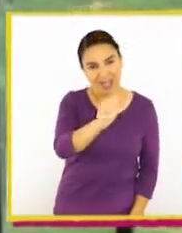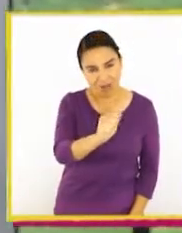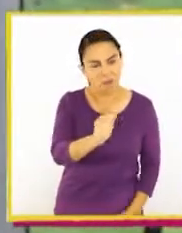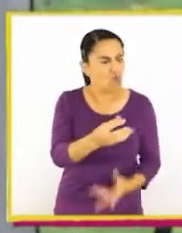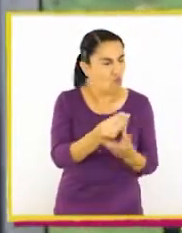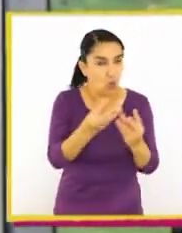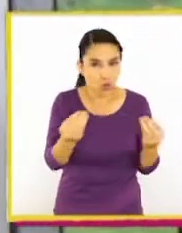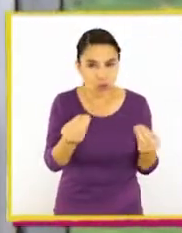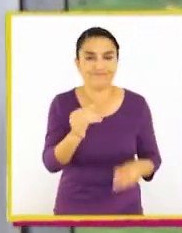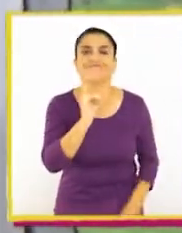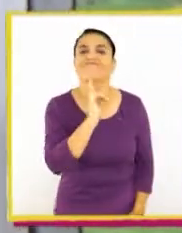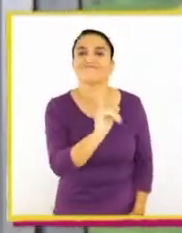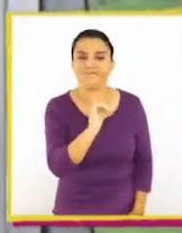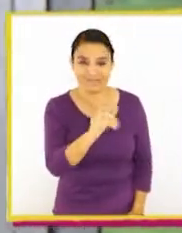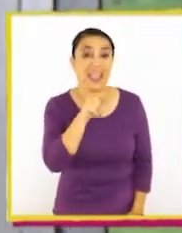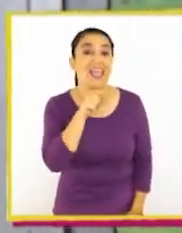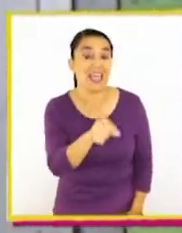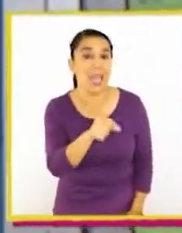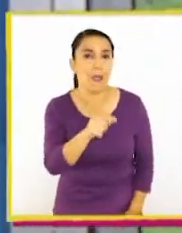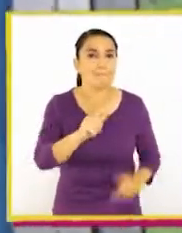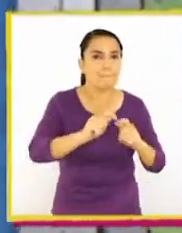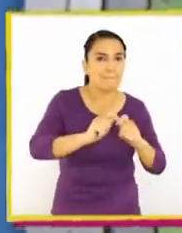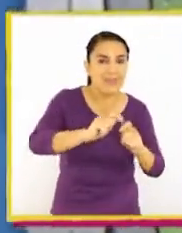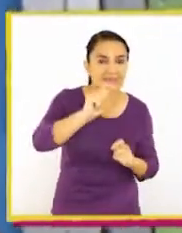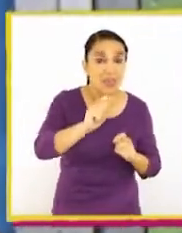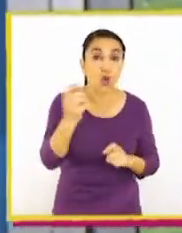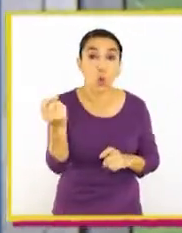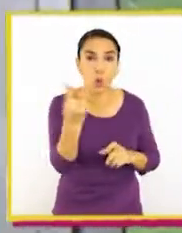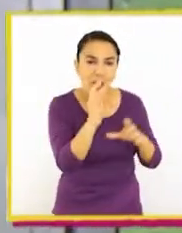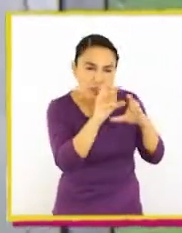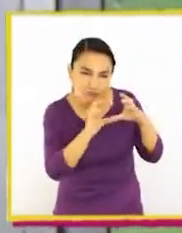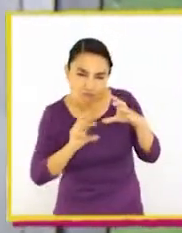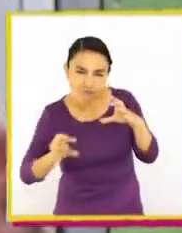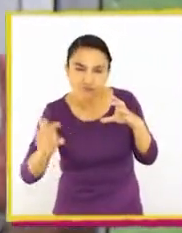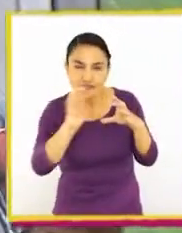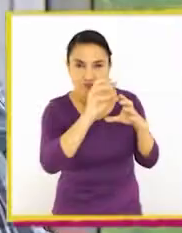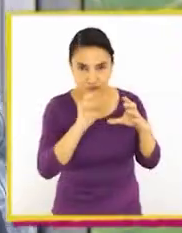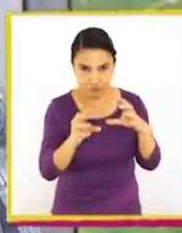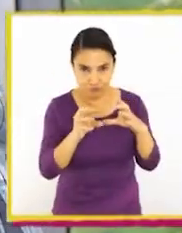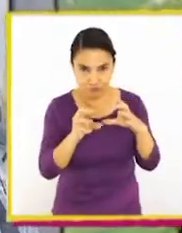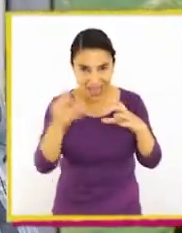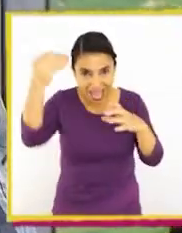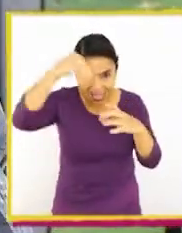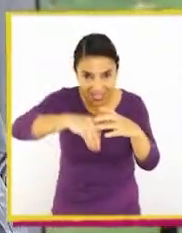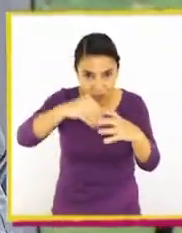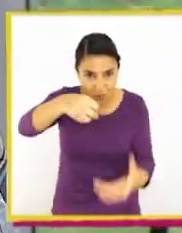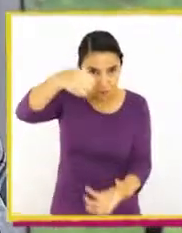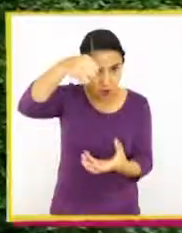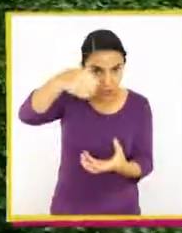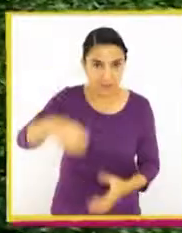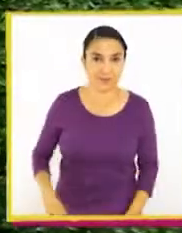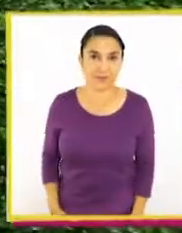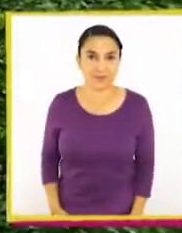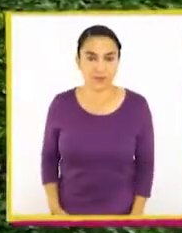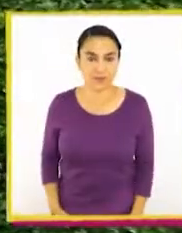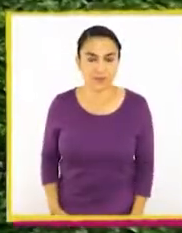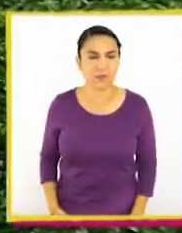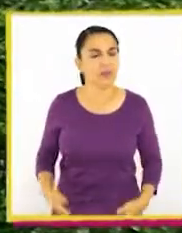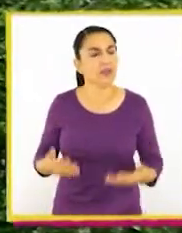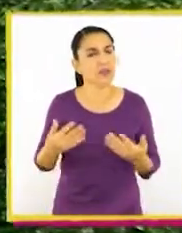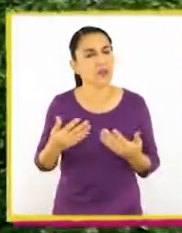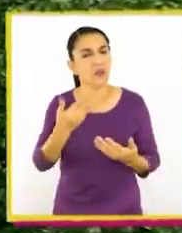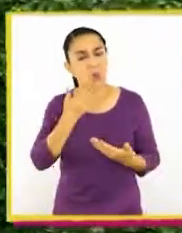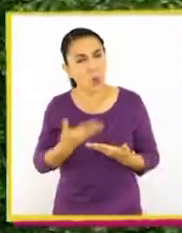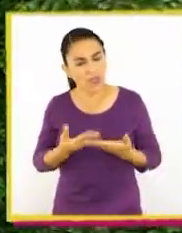Excelente, masaba mucho. Porque estamos midiendo la cantidad de materia que hay dentro de esa bolsa. Y cuando